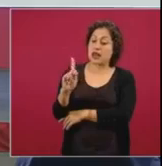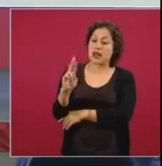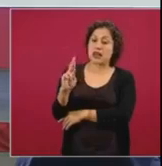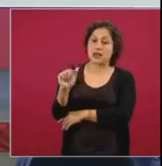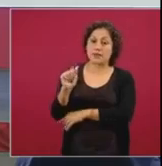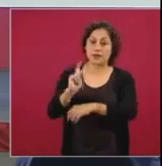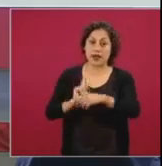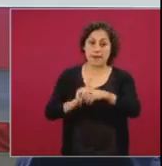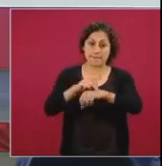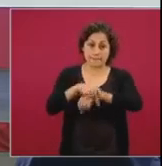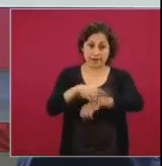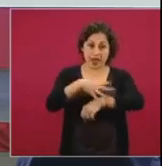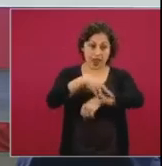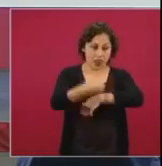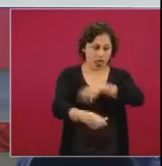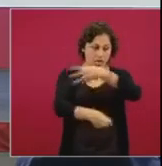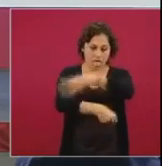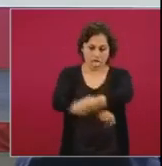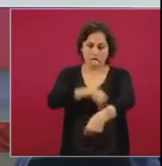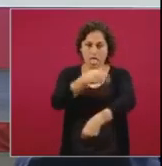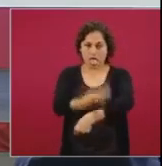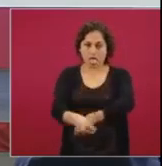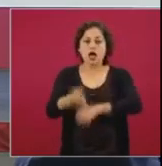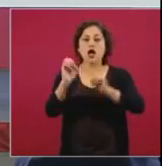ni los pedazos de brazos, ni un dedo.